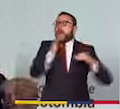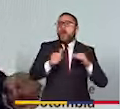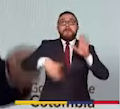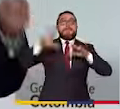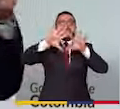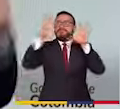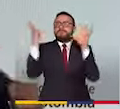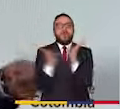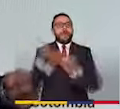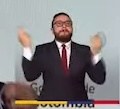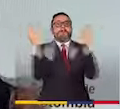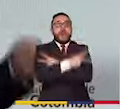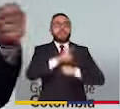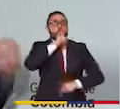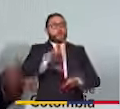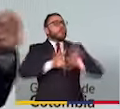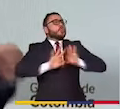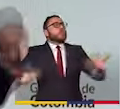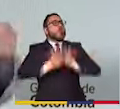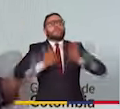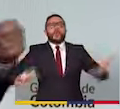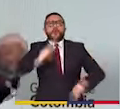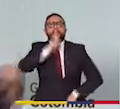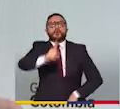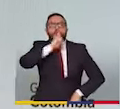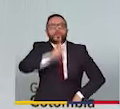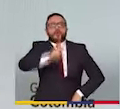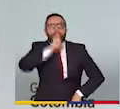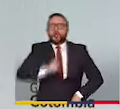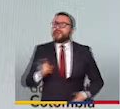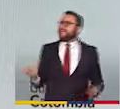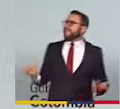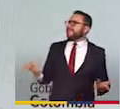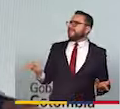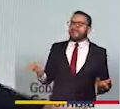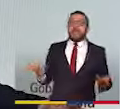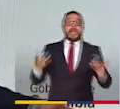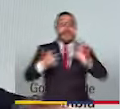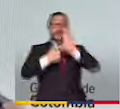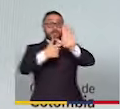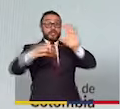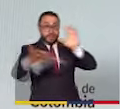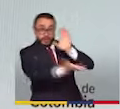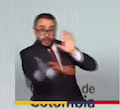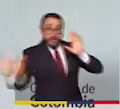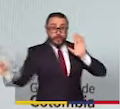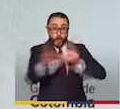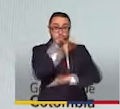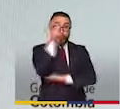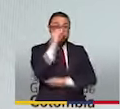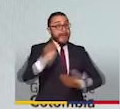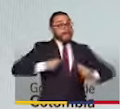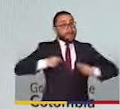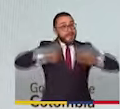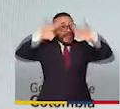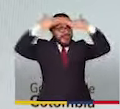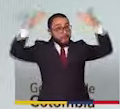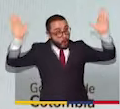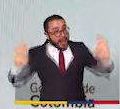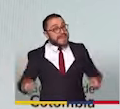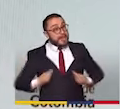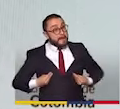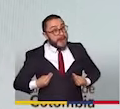Se silencia y se silencia porque se le quiere hacer aparentar a los colombianos y colombianas que vivimos una democracia, y es